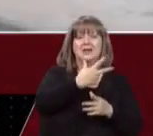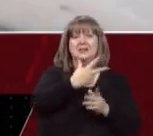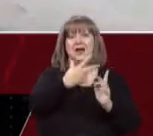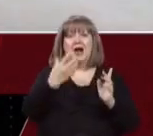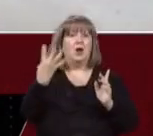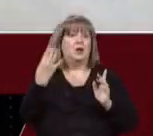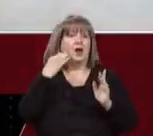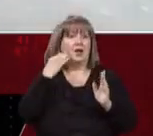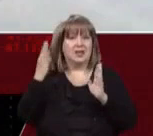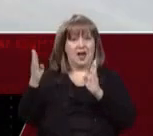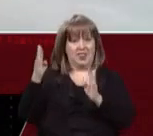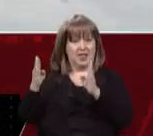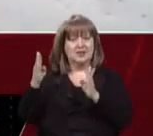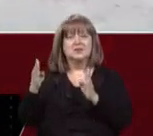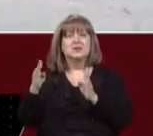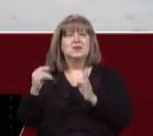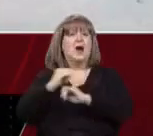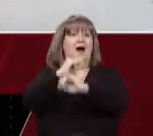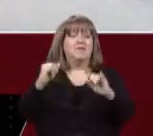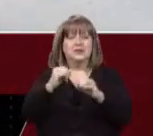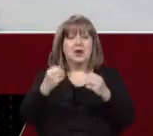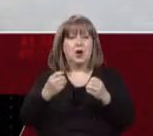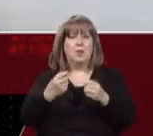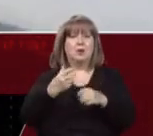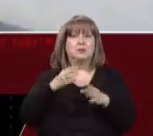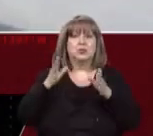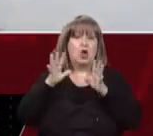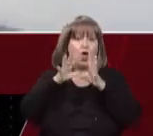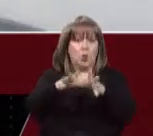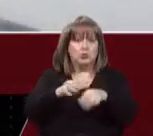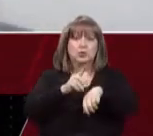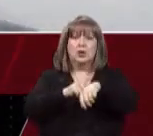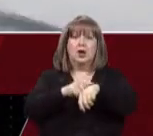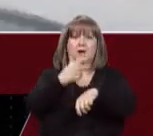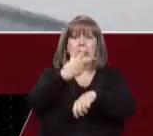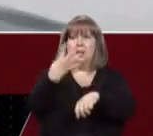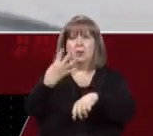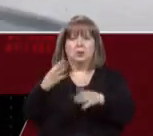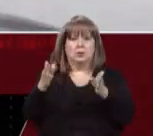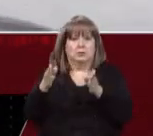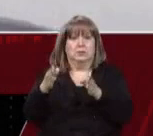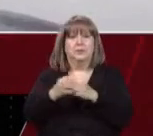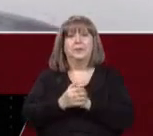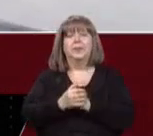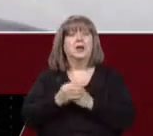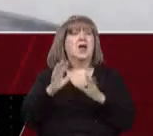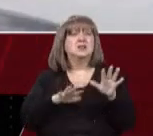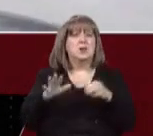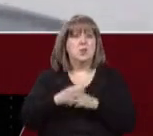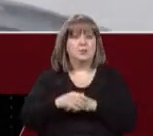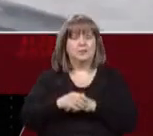qué recomendaciones le podríamos dar a la gente para que esto no suceda porque de igual manera puede volver a pasar Bueno